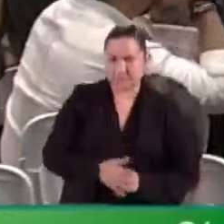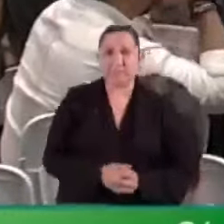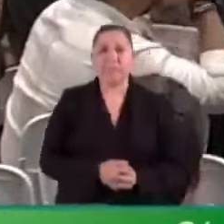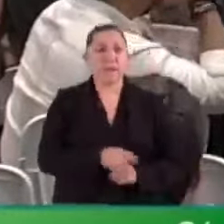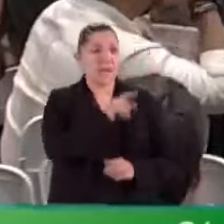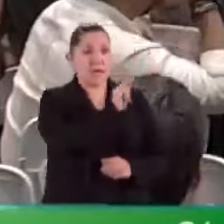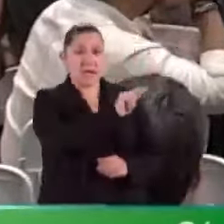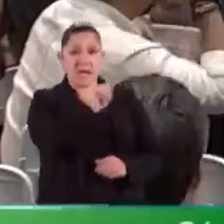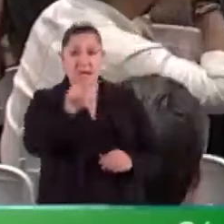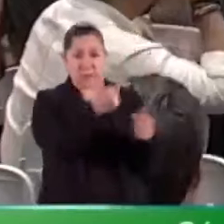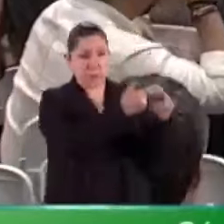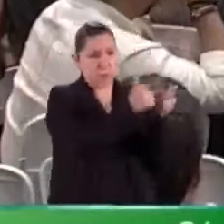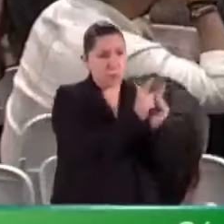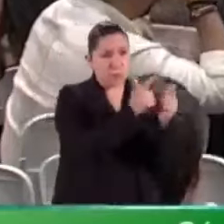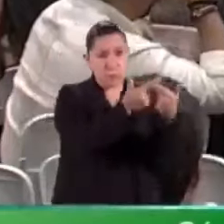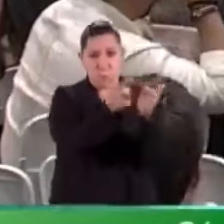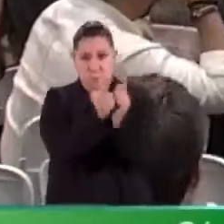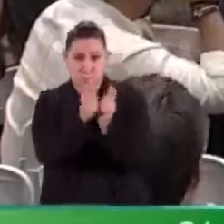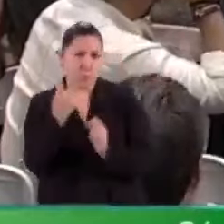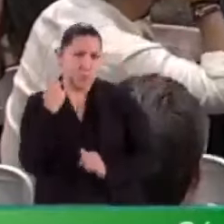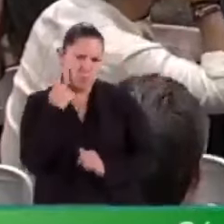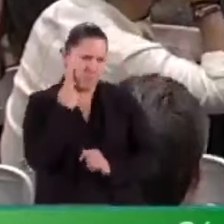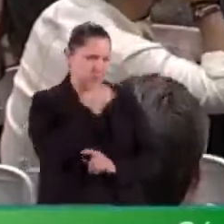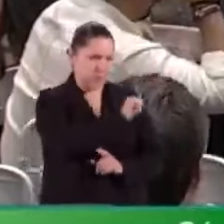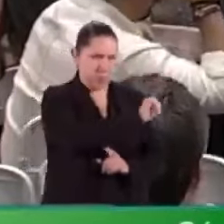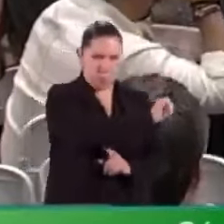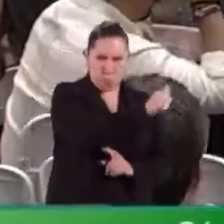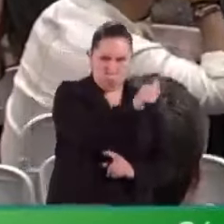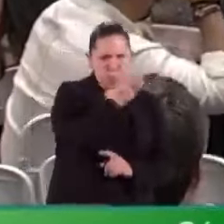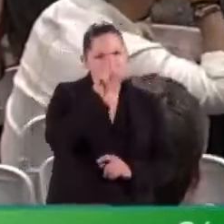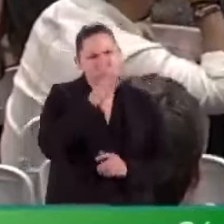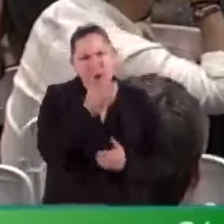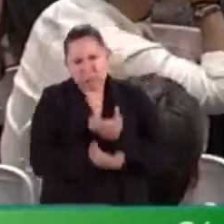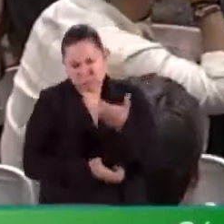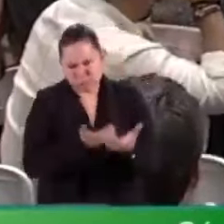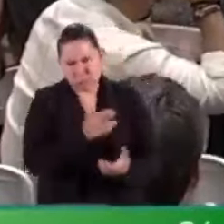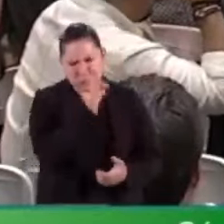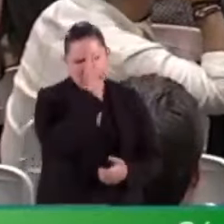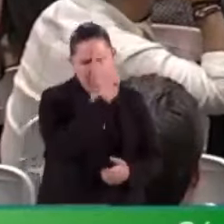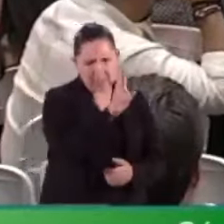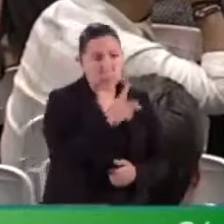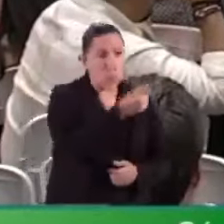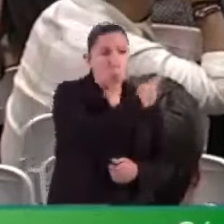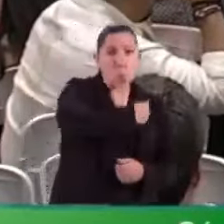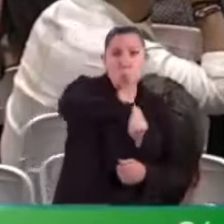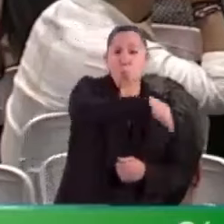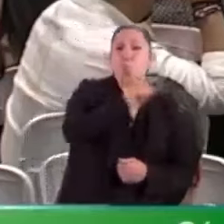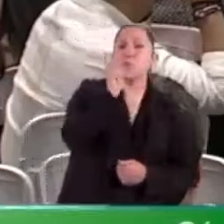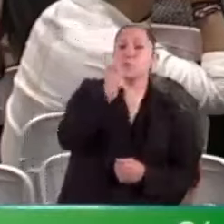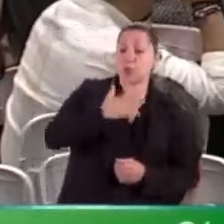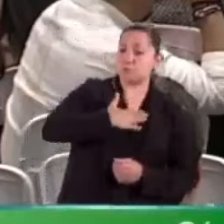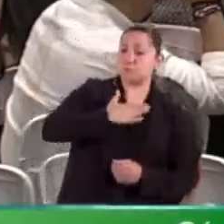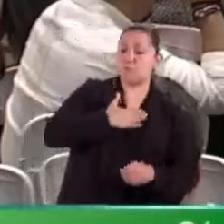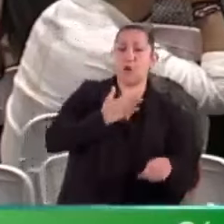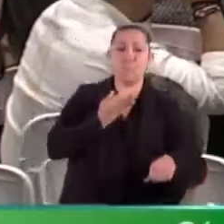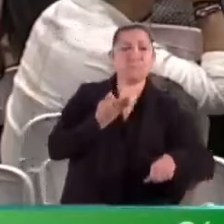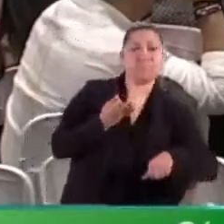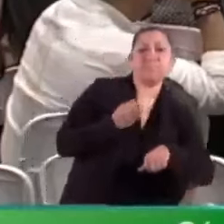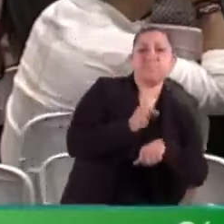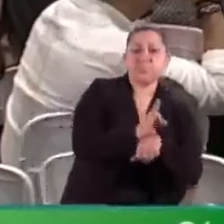le digo con mucho respeto, ustedes no son la resistencia, ustedes son